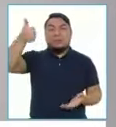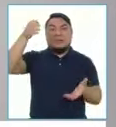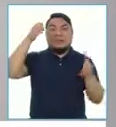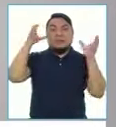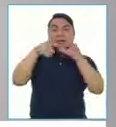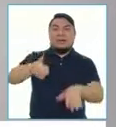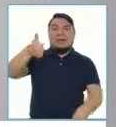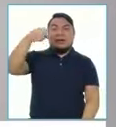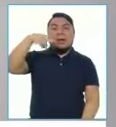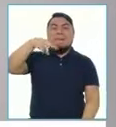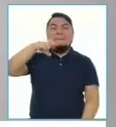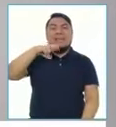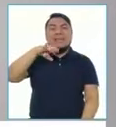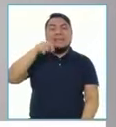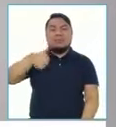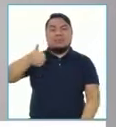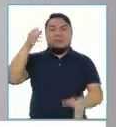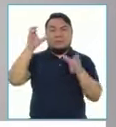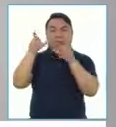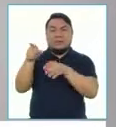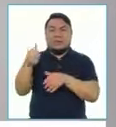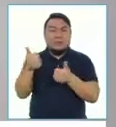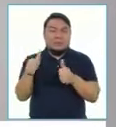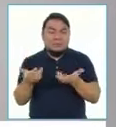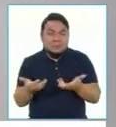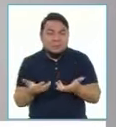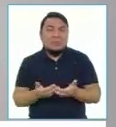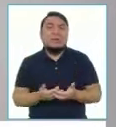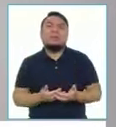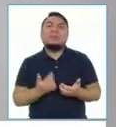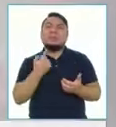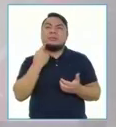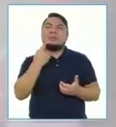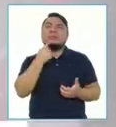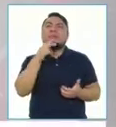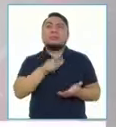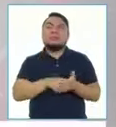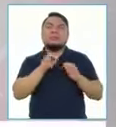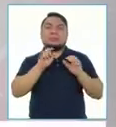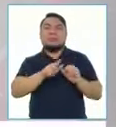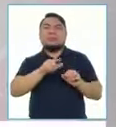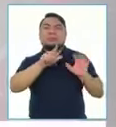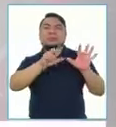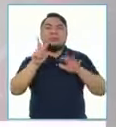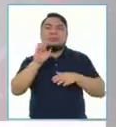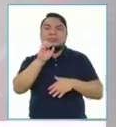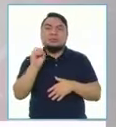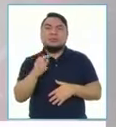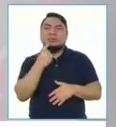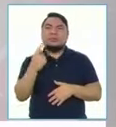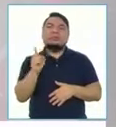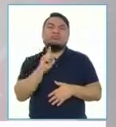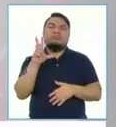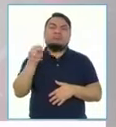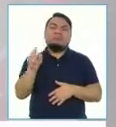como presidente del Congreso, tenemos además que lo aprueba un 72% y desaprueba